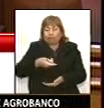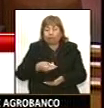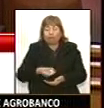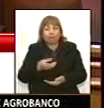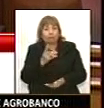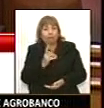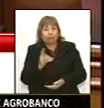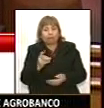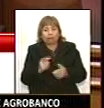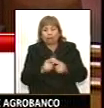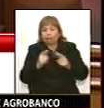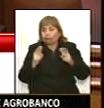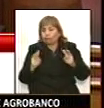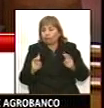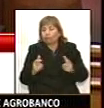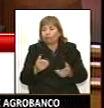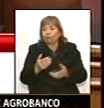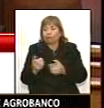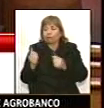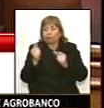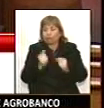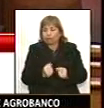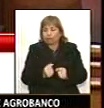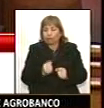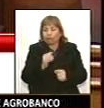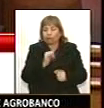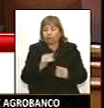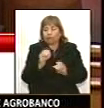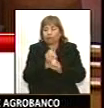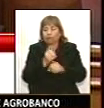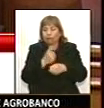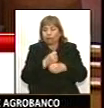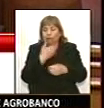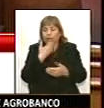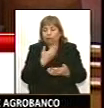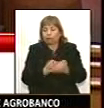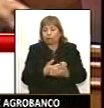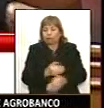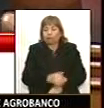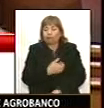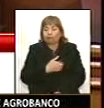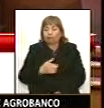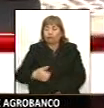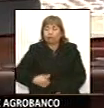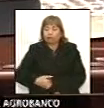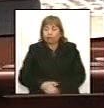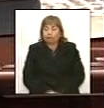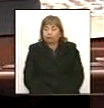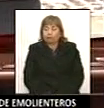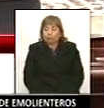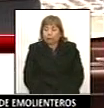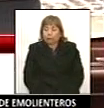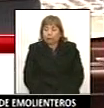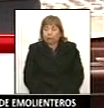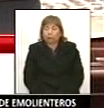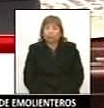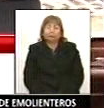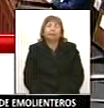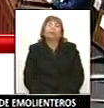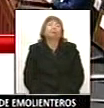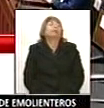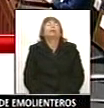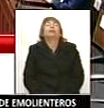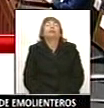de amplitud marginal de reposición y de rehabilitación. Gracias, presidente. Puede continuar, congresista Bruce.